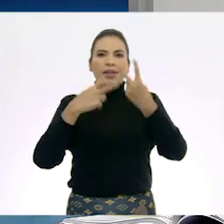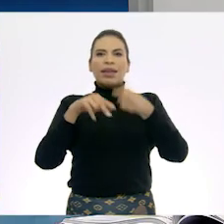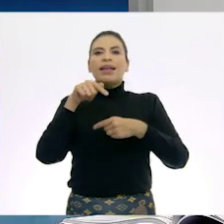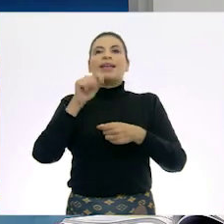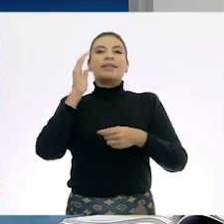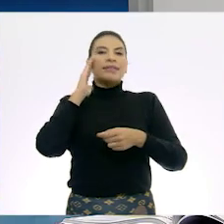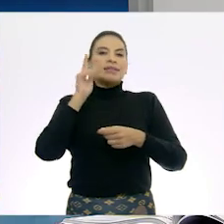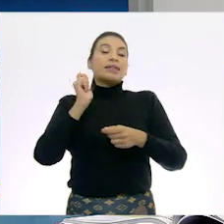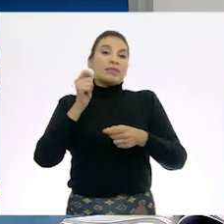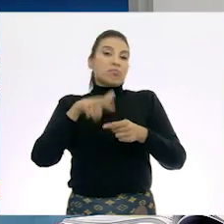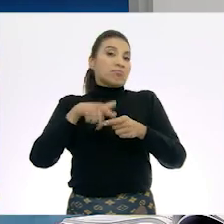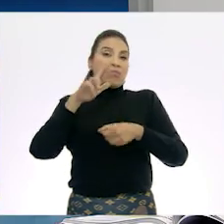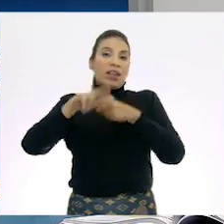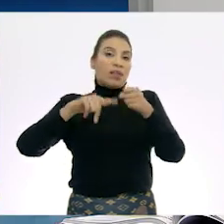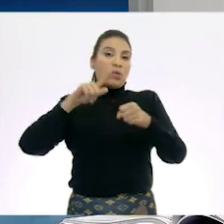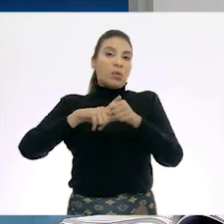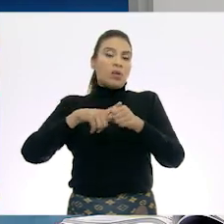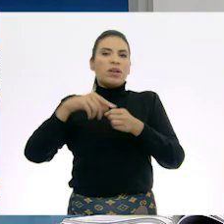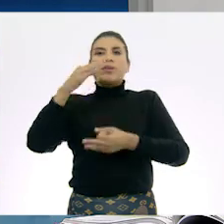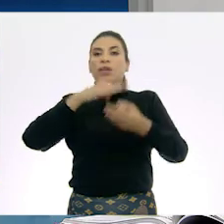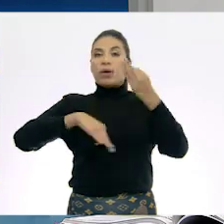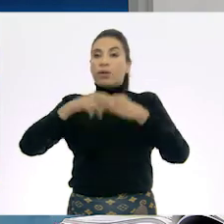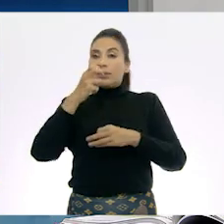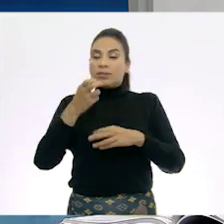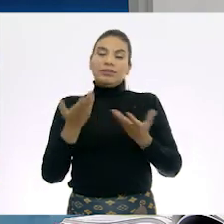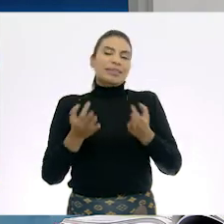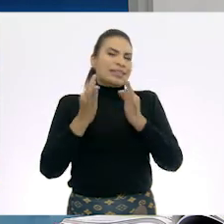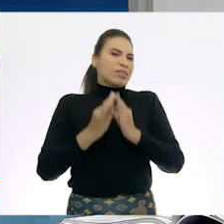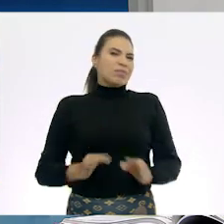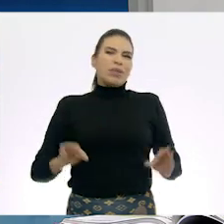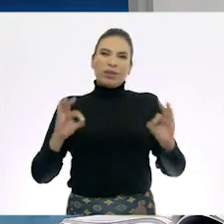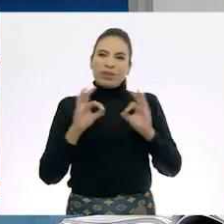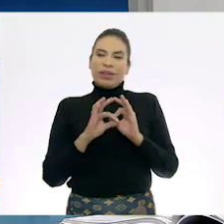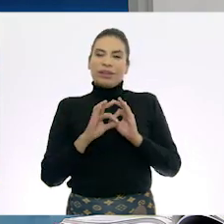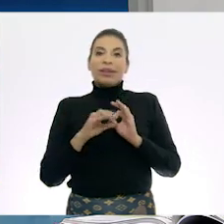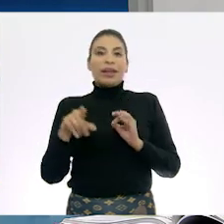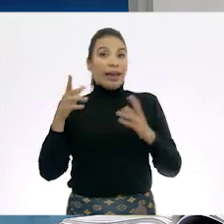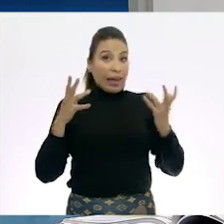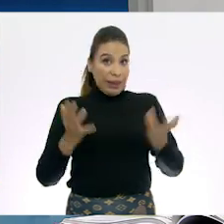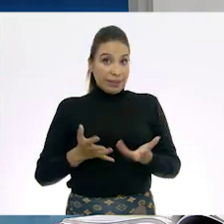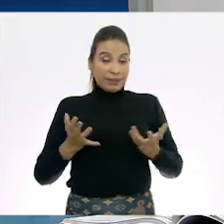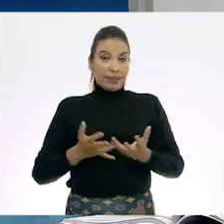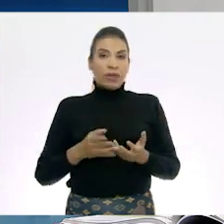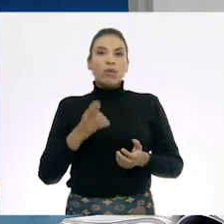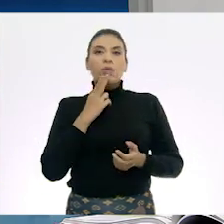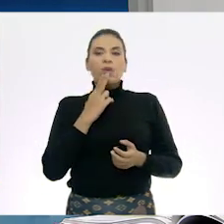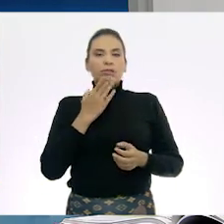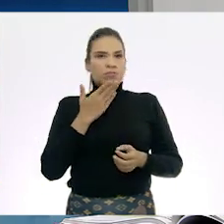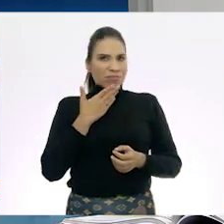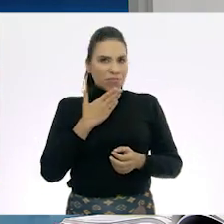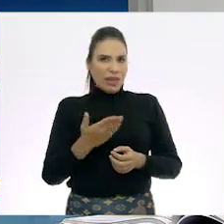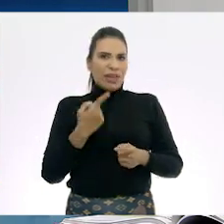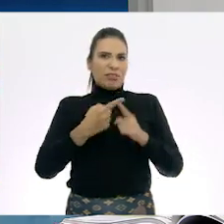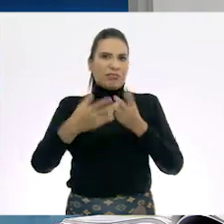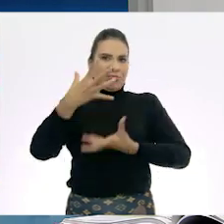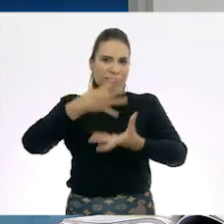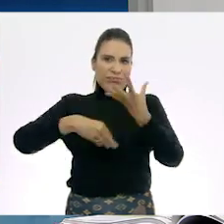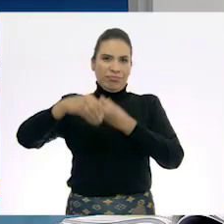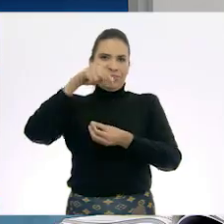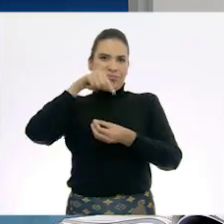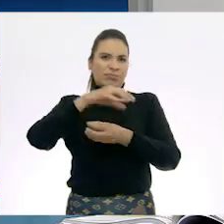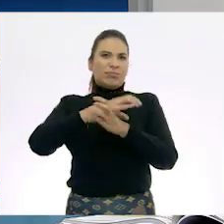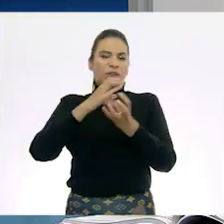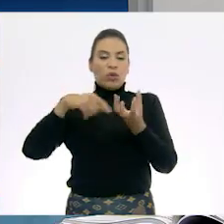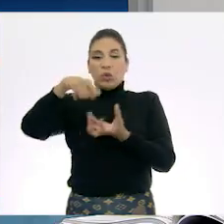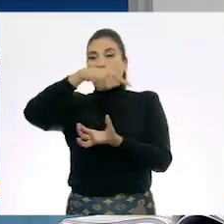la naturaleza. Por todo ello pues es importante que se haga un uso adecuado de estos recursos.